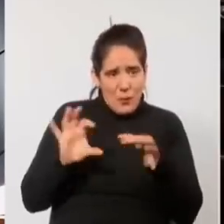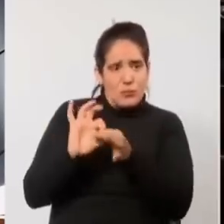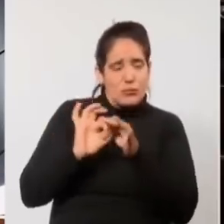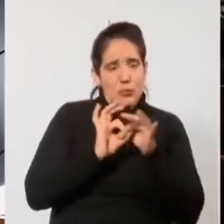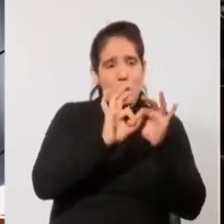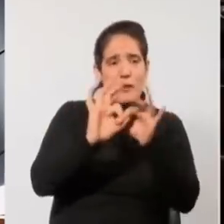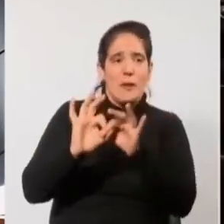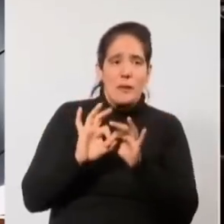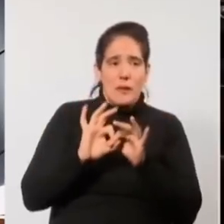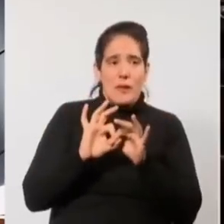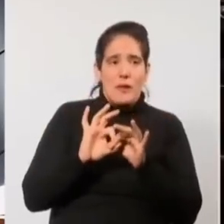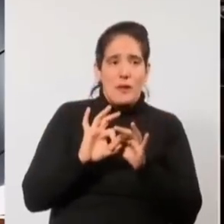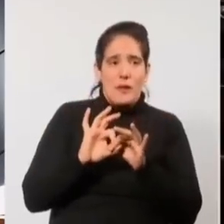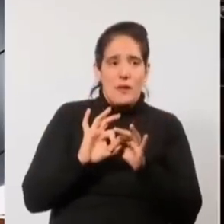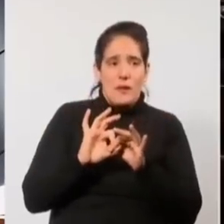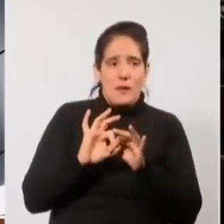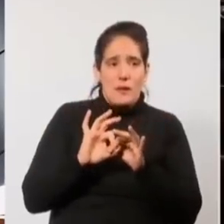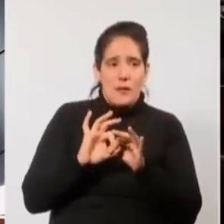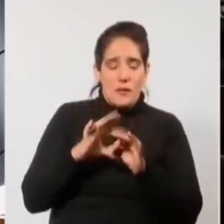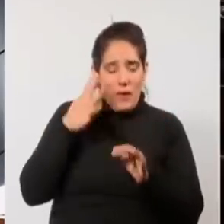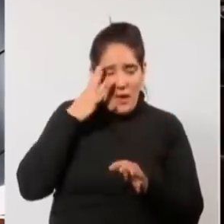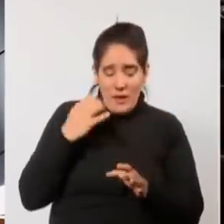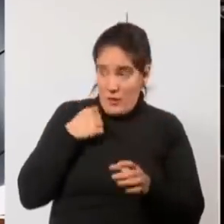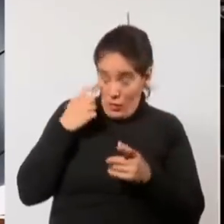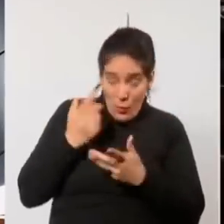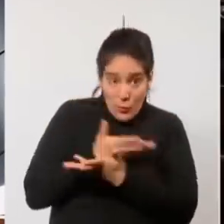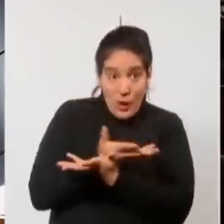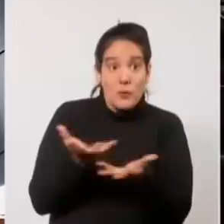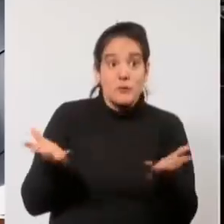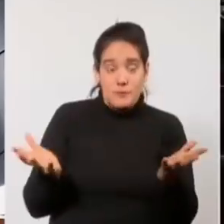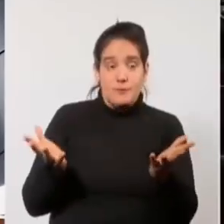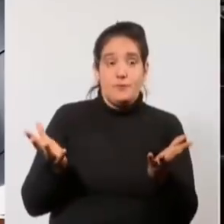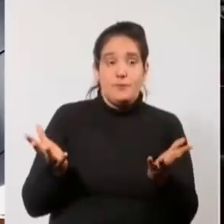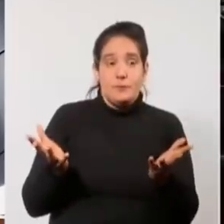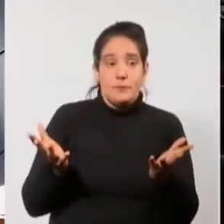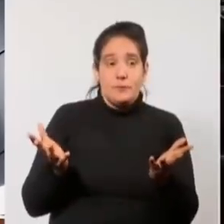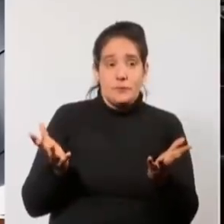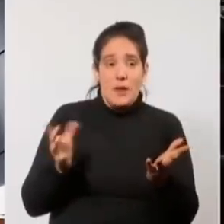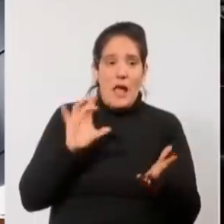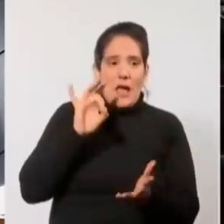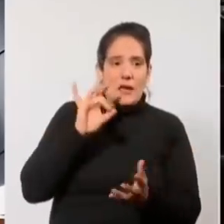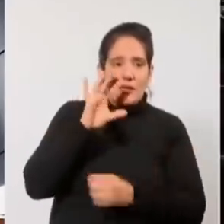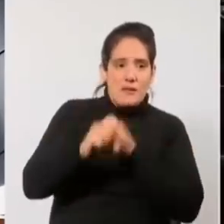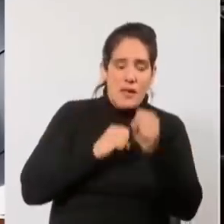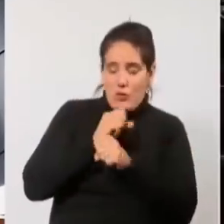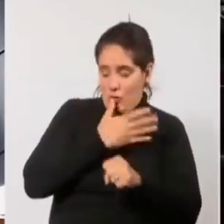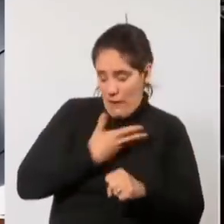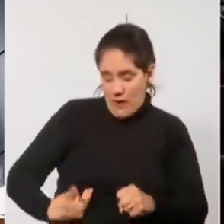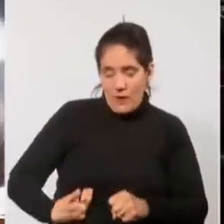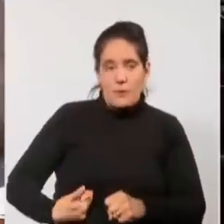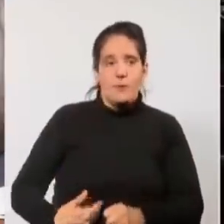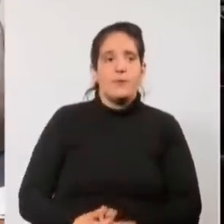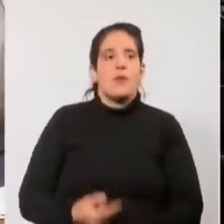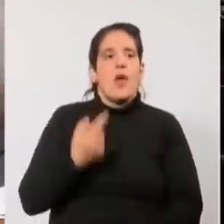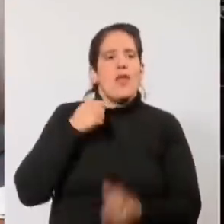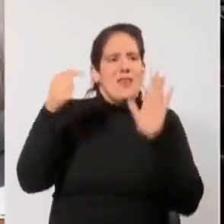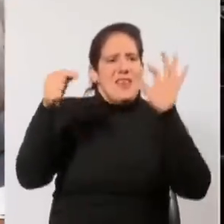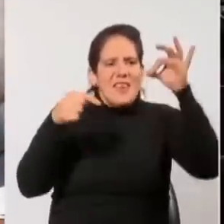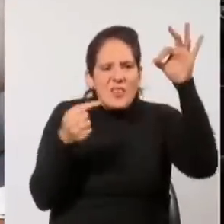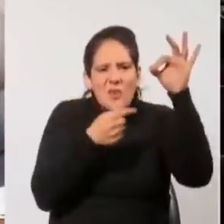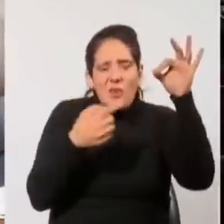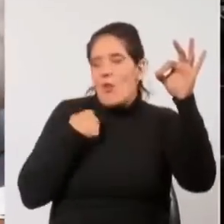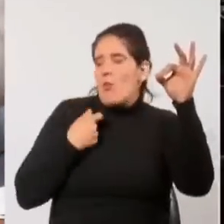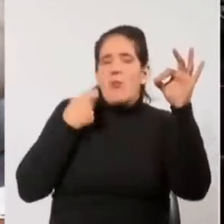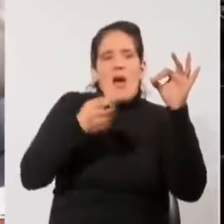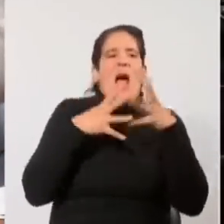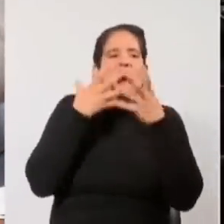unidad para aportar. Y creo que lo hemos demostrado en los 15 años de gobierno. Entonces, esto no